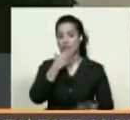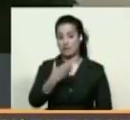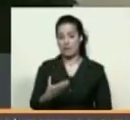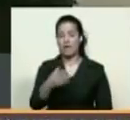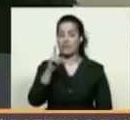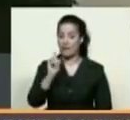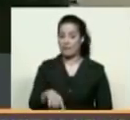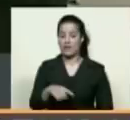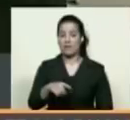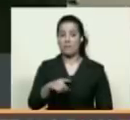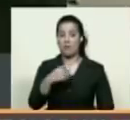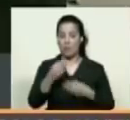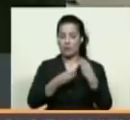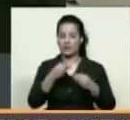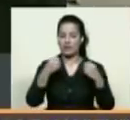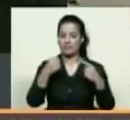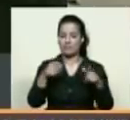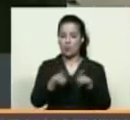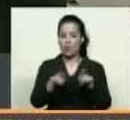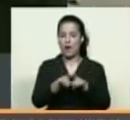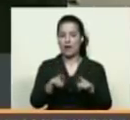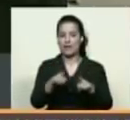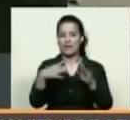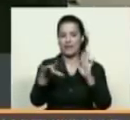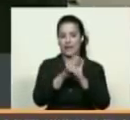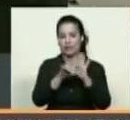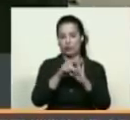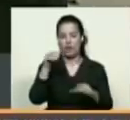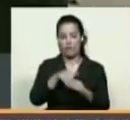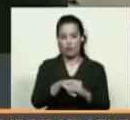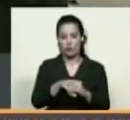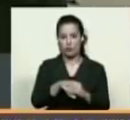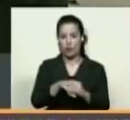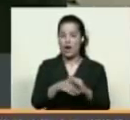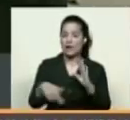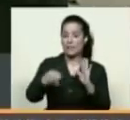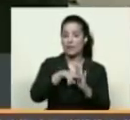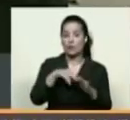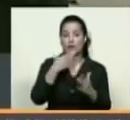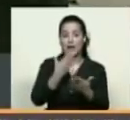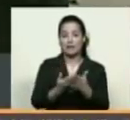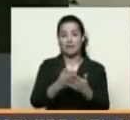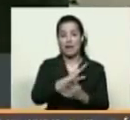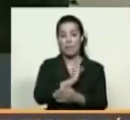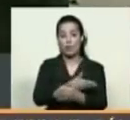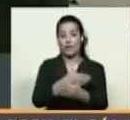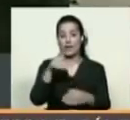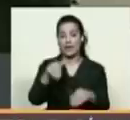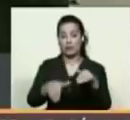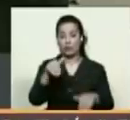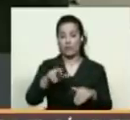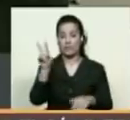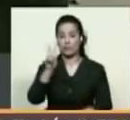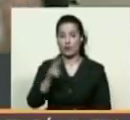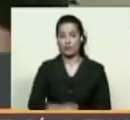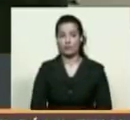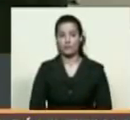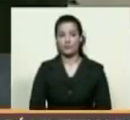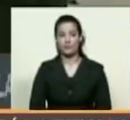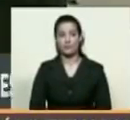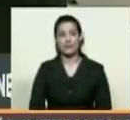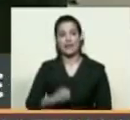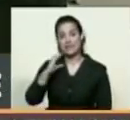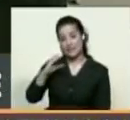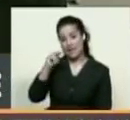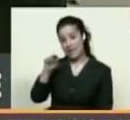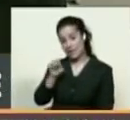también vamos a hacer ejercicio de nuestro derecho al voto, repito, gracias al poder electoral venezolano. Un poder